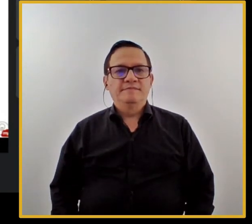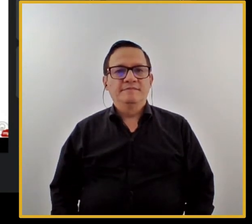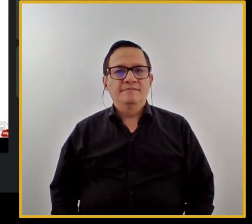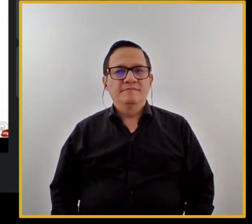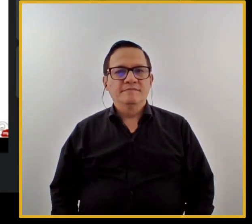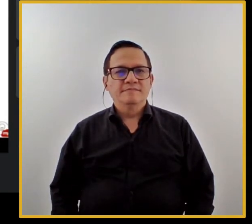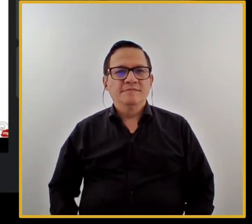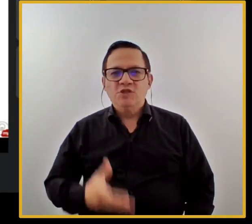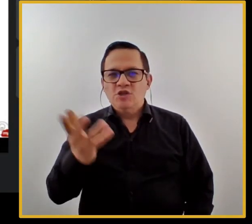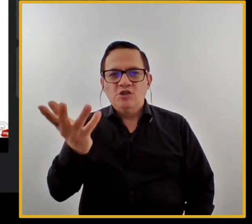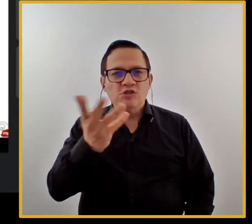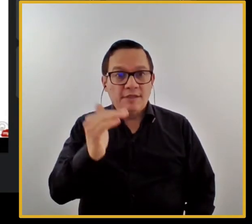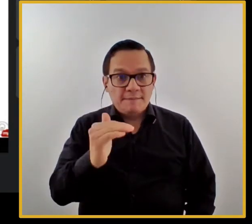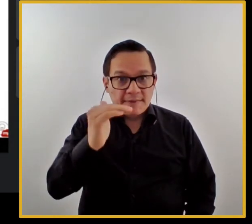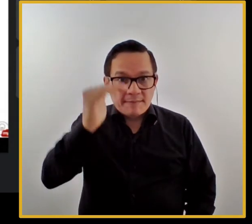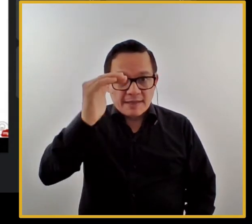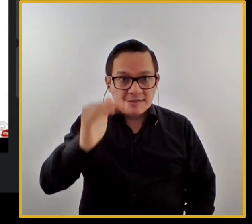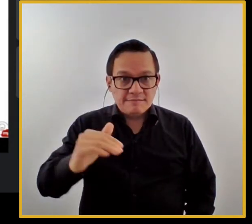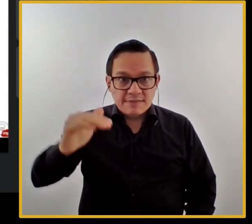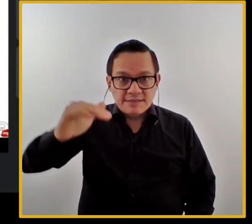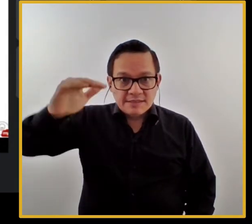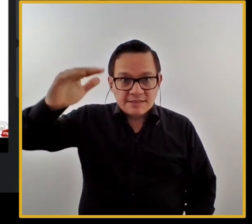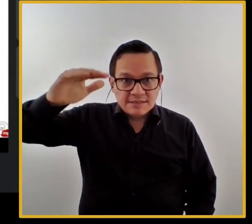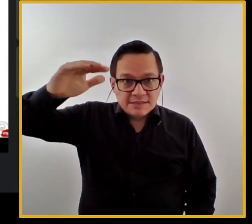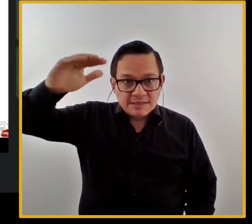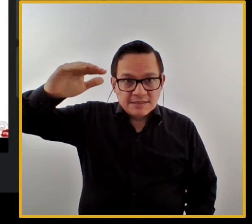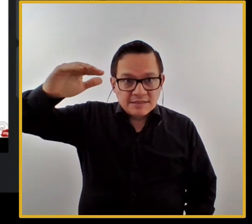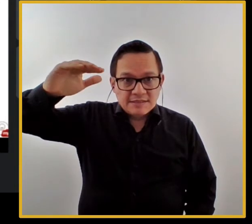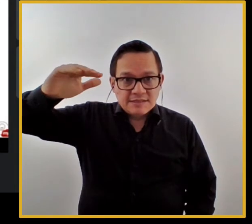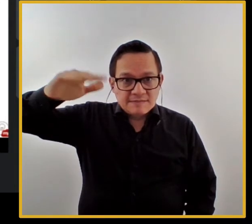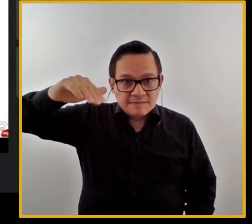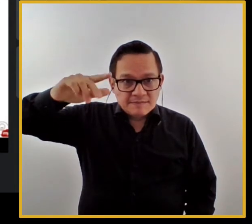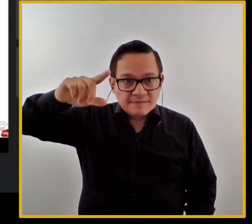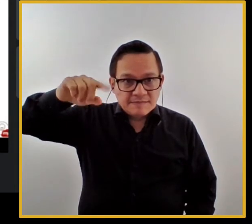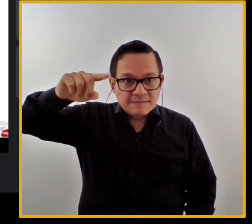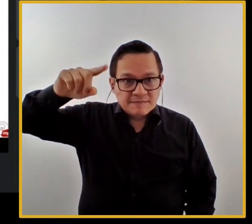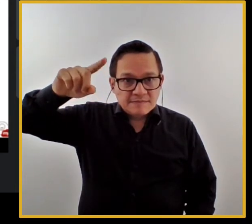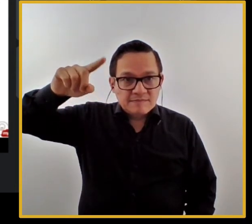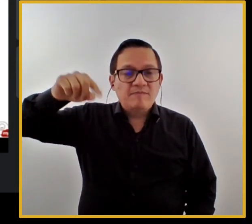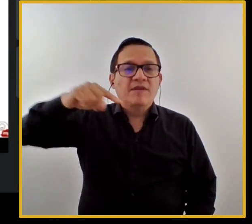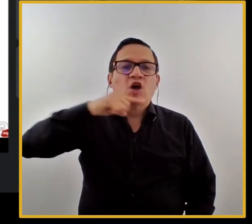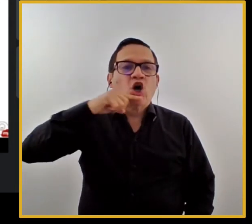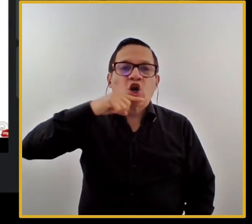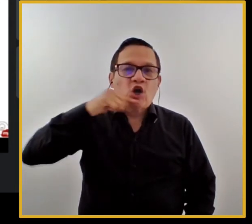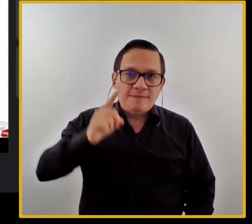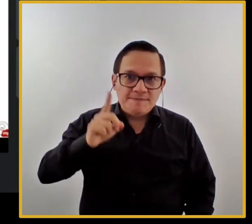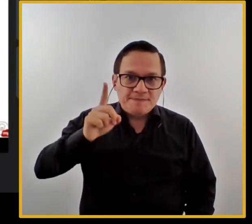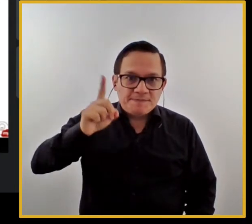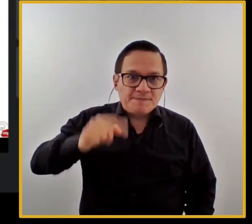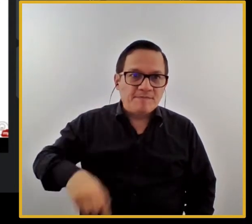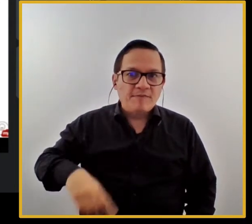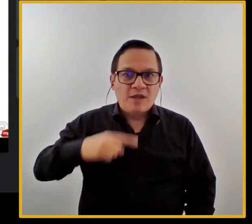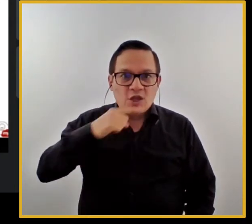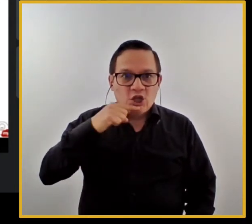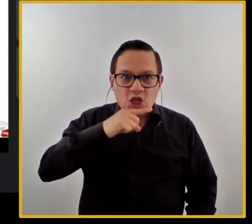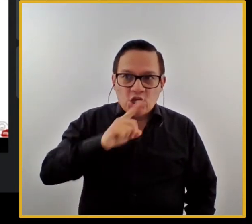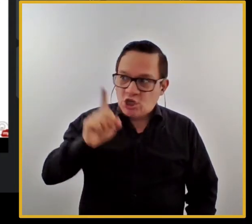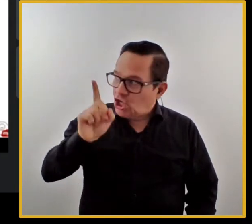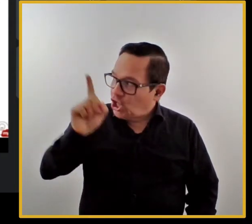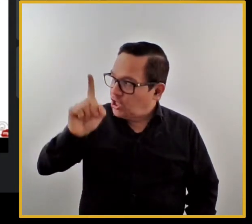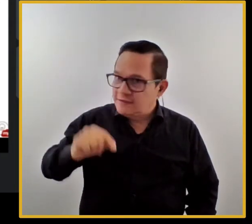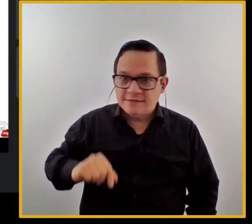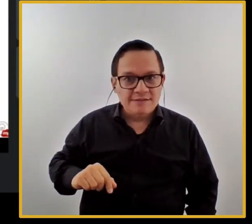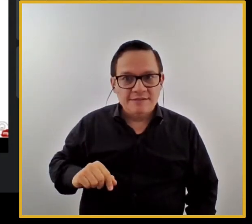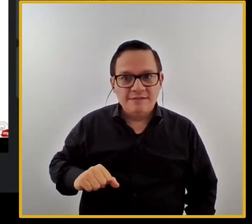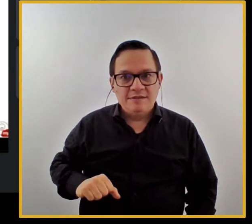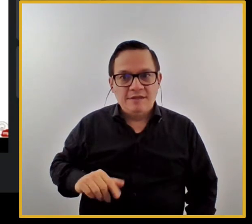Acá, pero acá más arriba, ¿me habla de acá arriba? Sí, más arriba. El que está con rojo, arriba. Donde está 3u